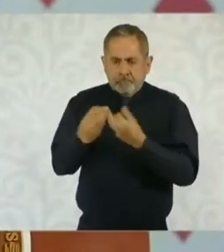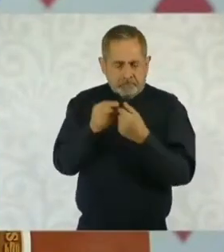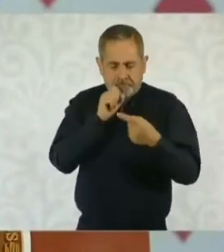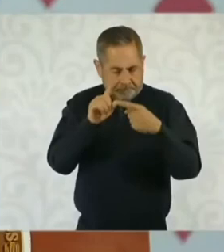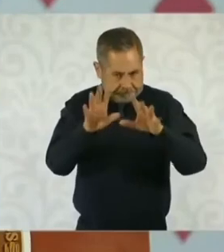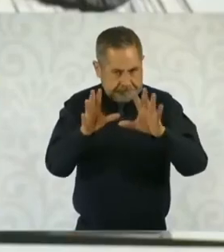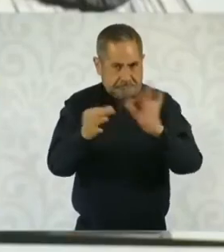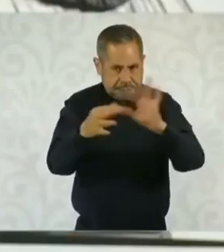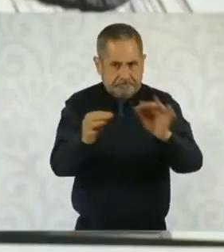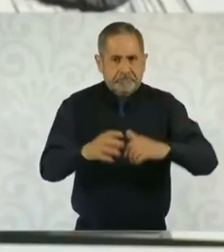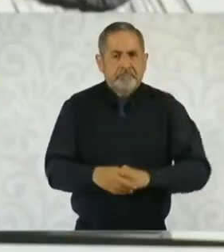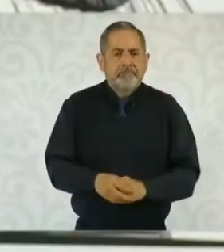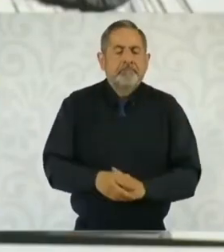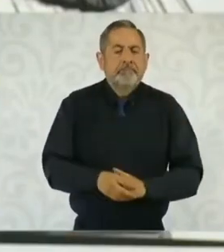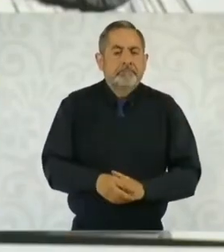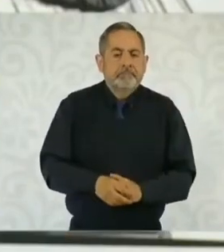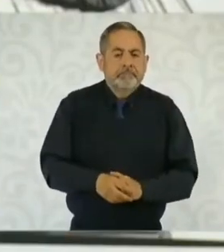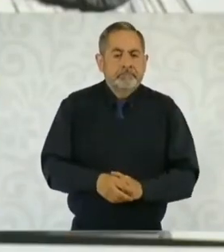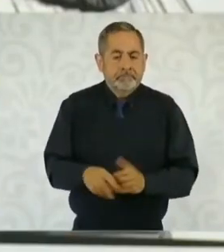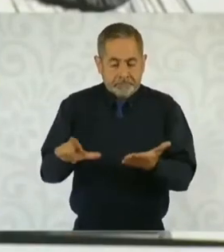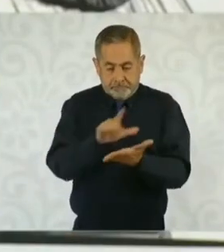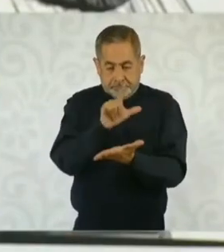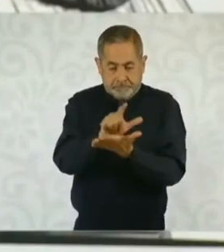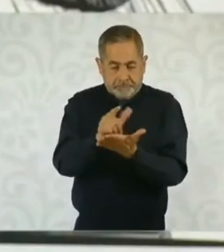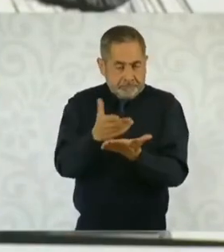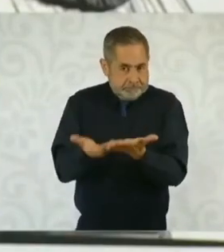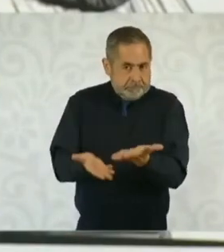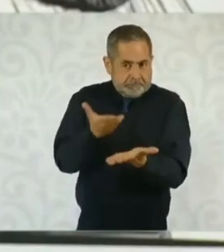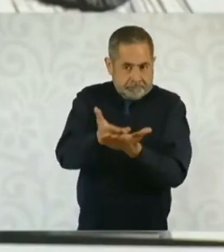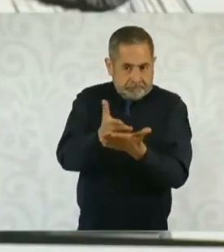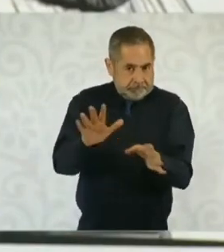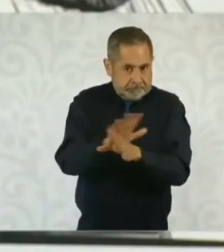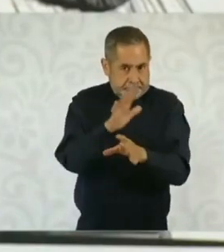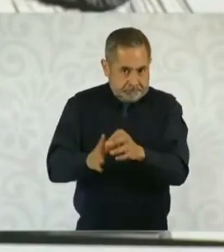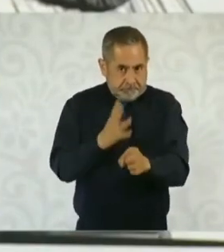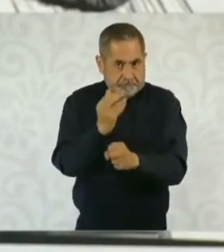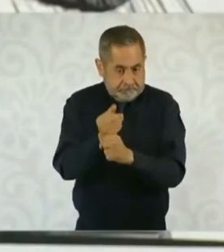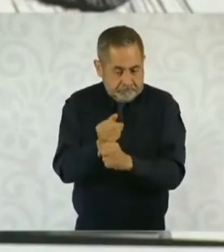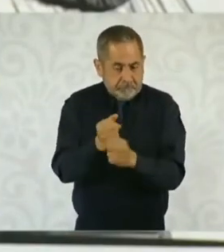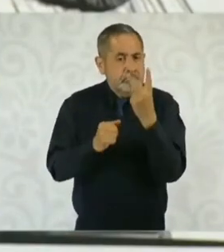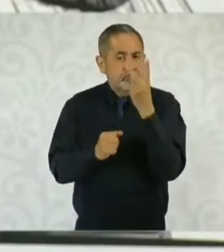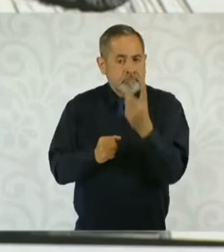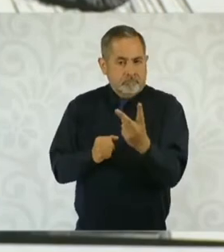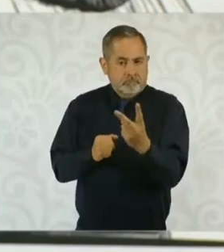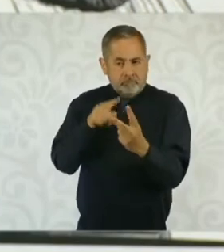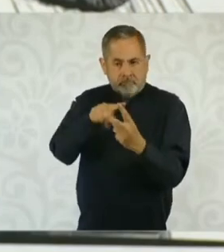ello. Las reformas consisten o tienen 2 objetivos.